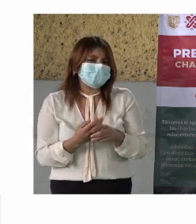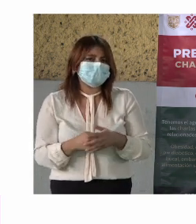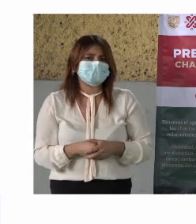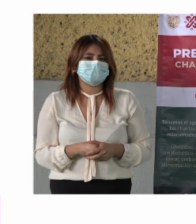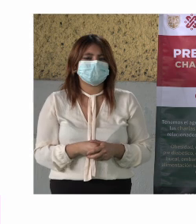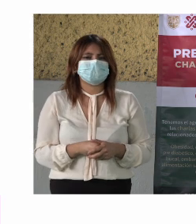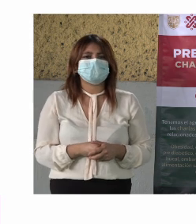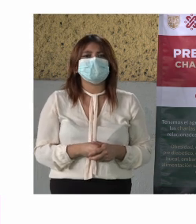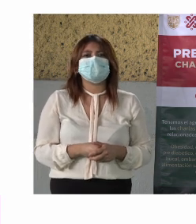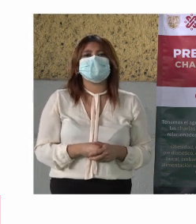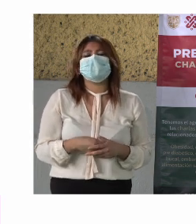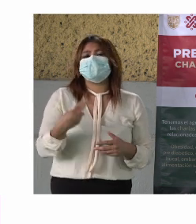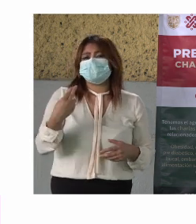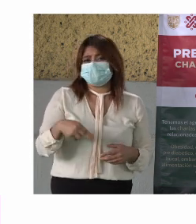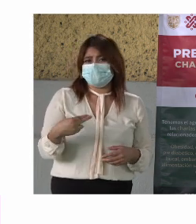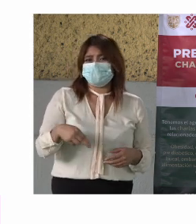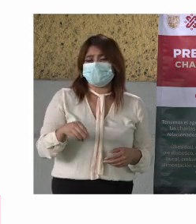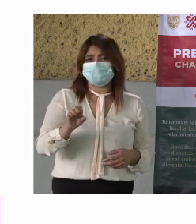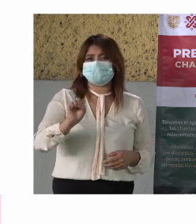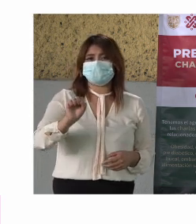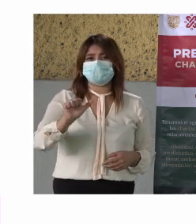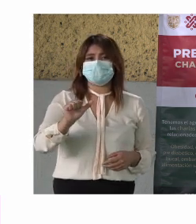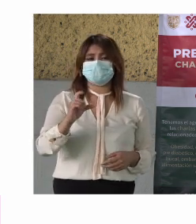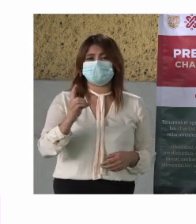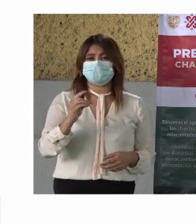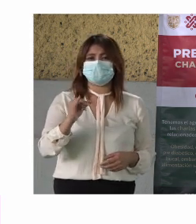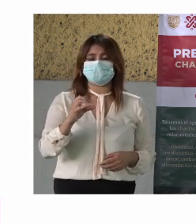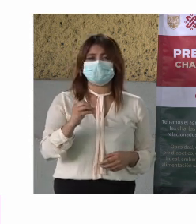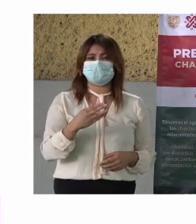de sodio-glucosa porque eso es lo que se está intercambiando.